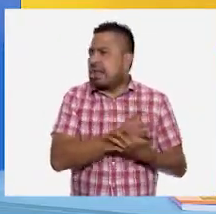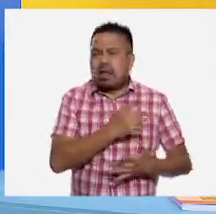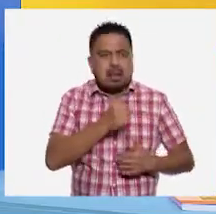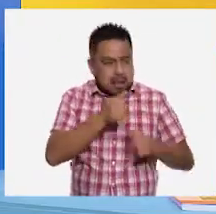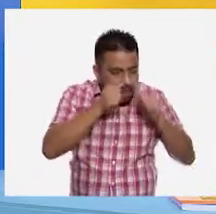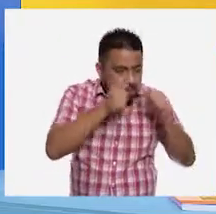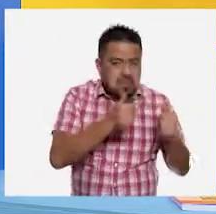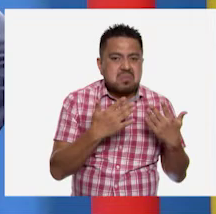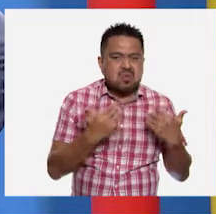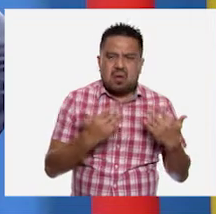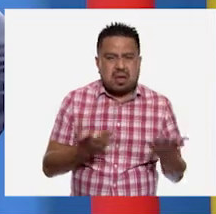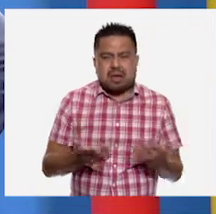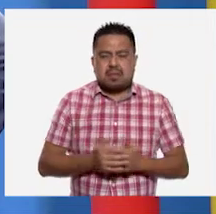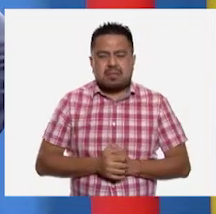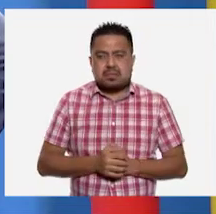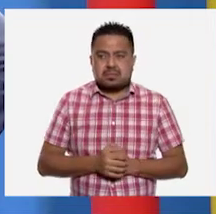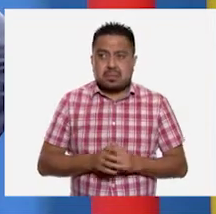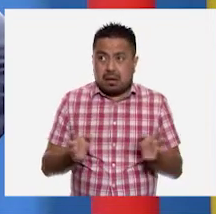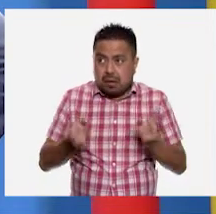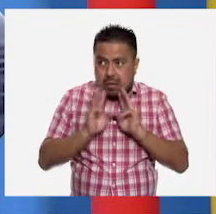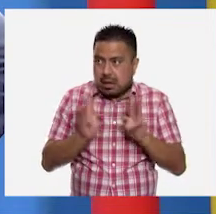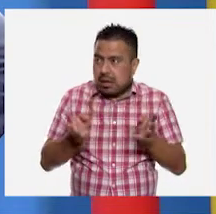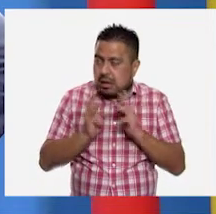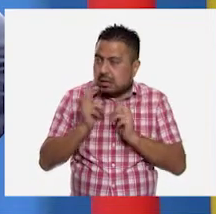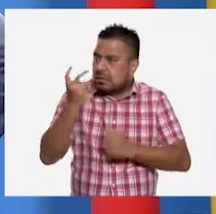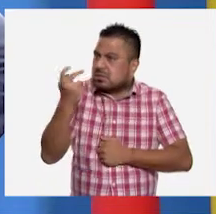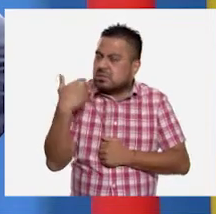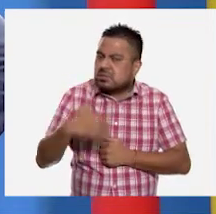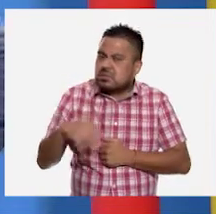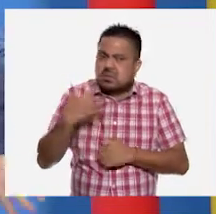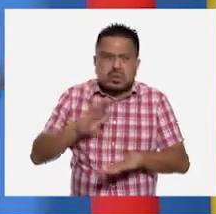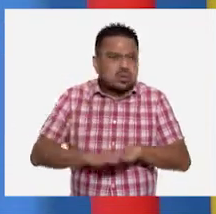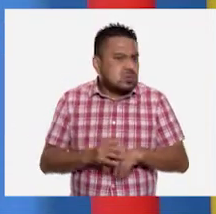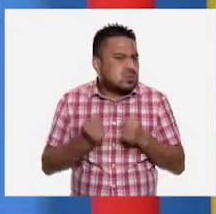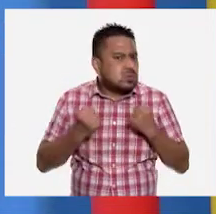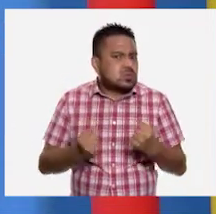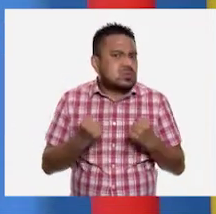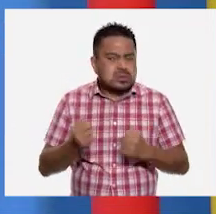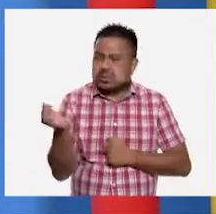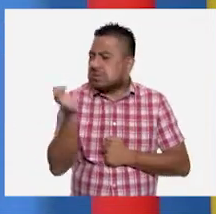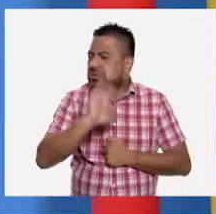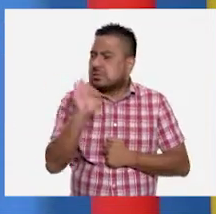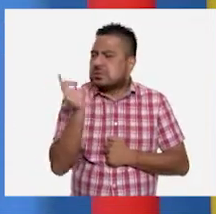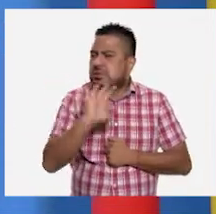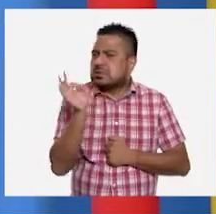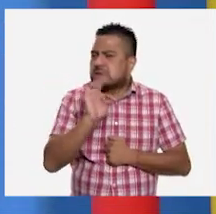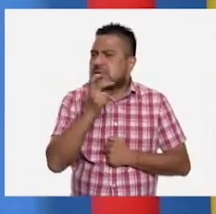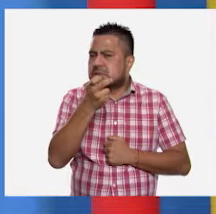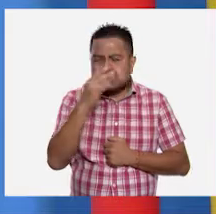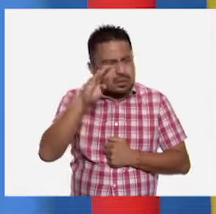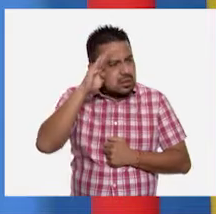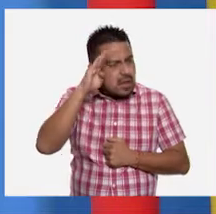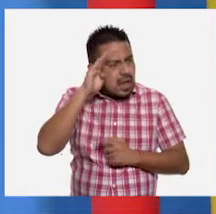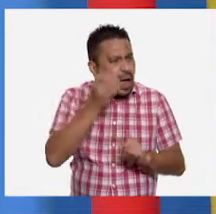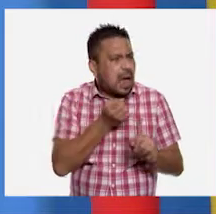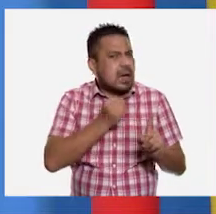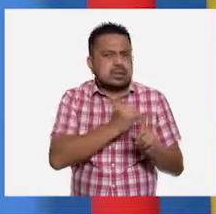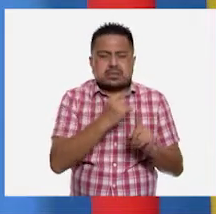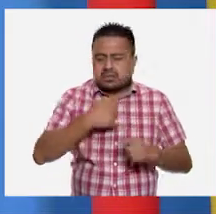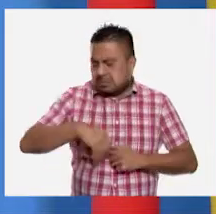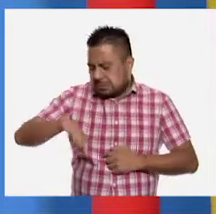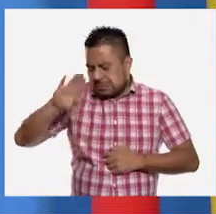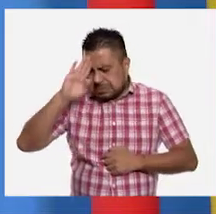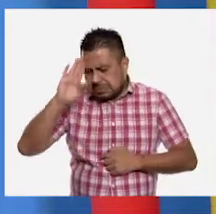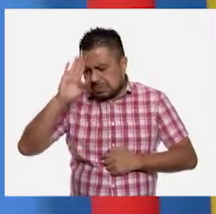en cuenta realmente. ¡Wow! Eso suena bastante fuerte, pero supongo que era lógico pensar de esa forma,